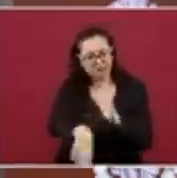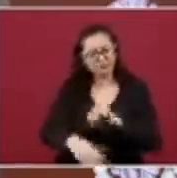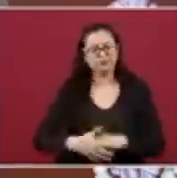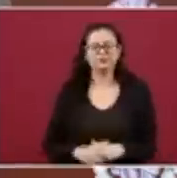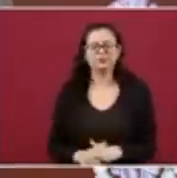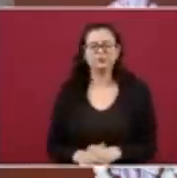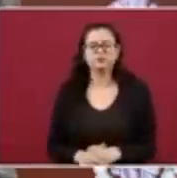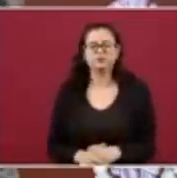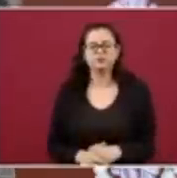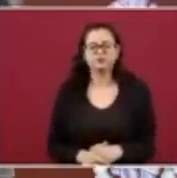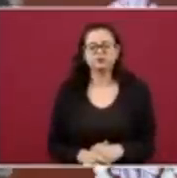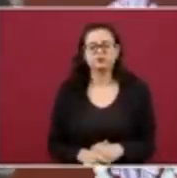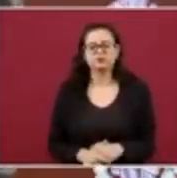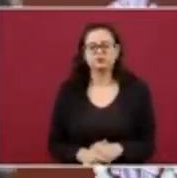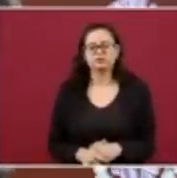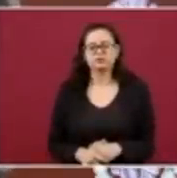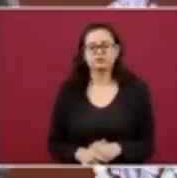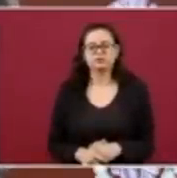Miren,